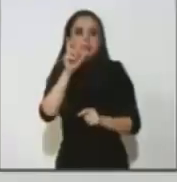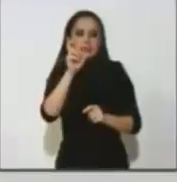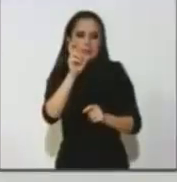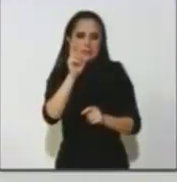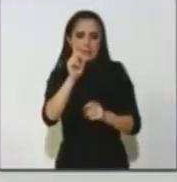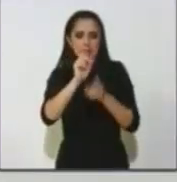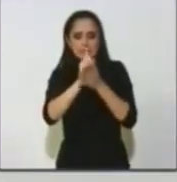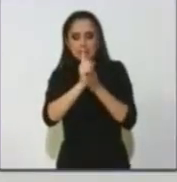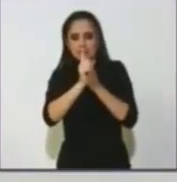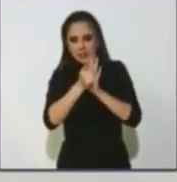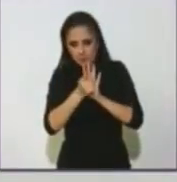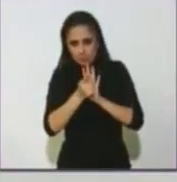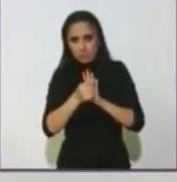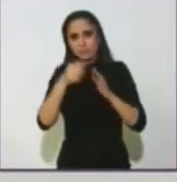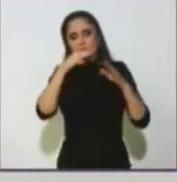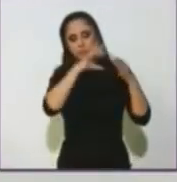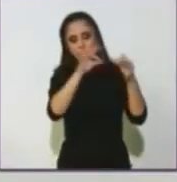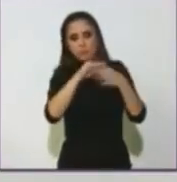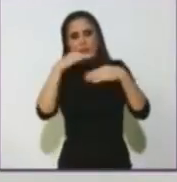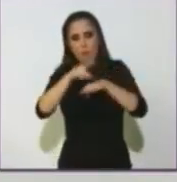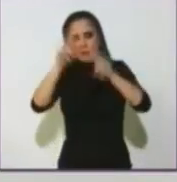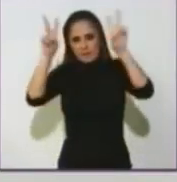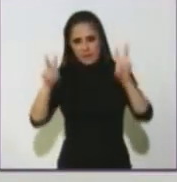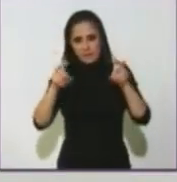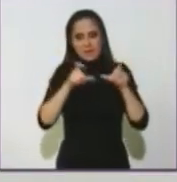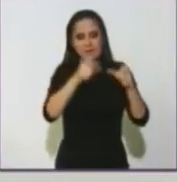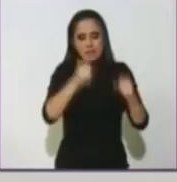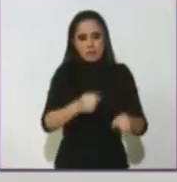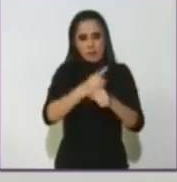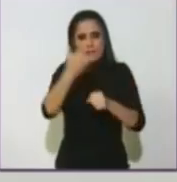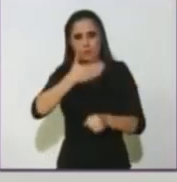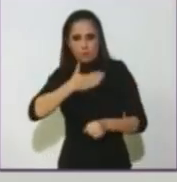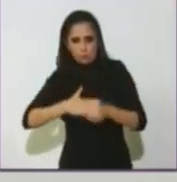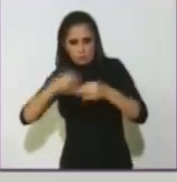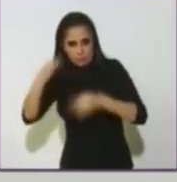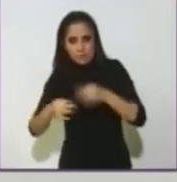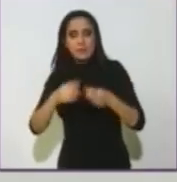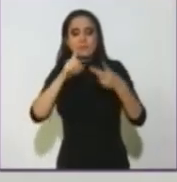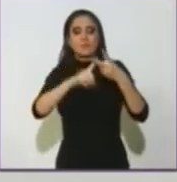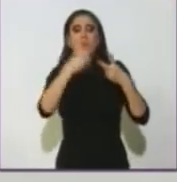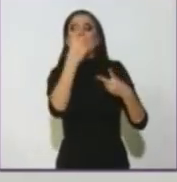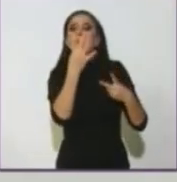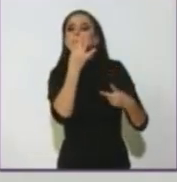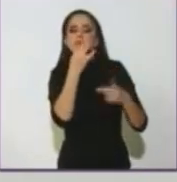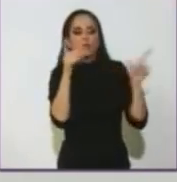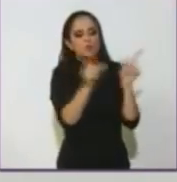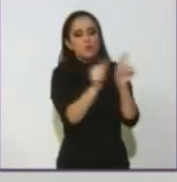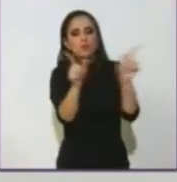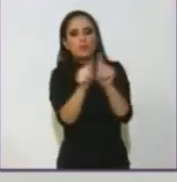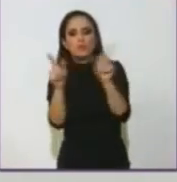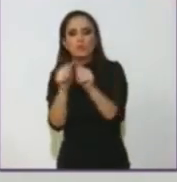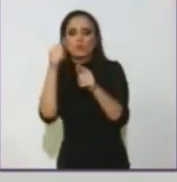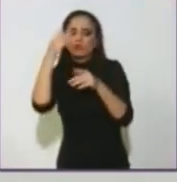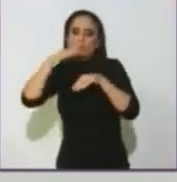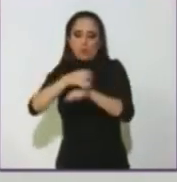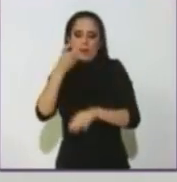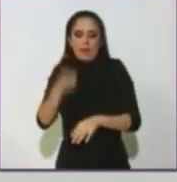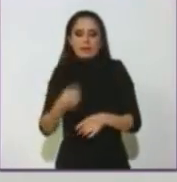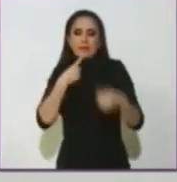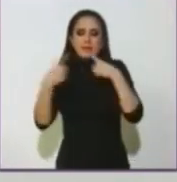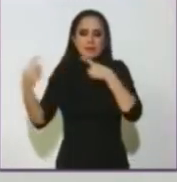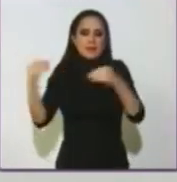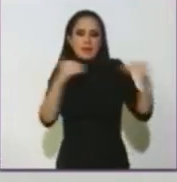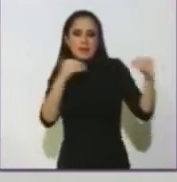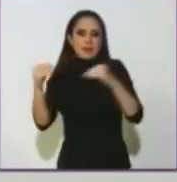tema de seguridad de justicia del que hemos estado hablando y segundo un minuto de conclusión final sobre el debate ya saben que también